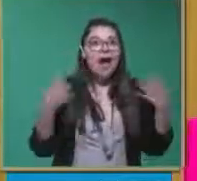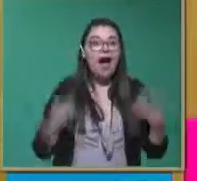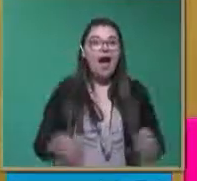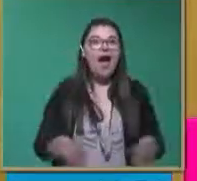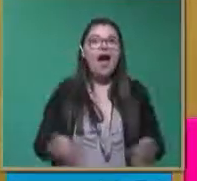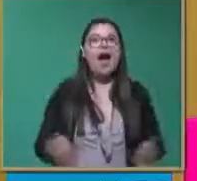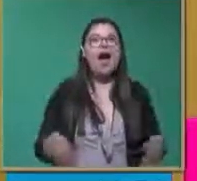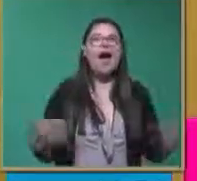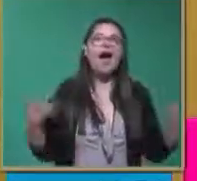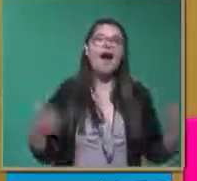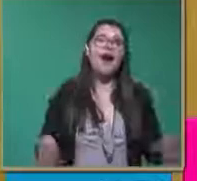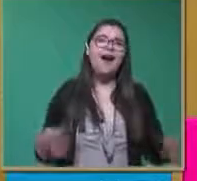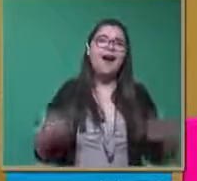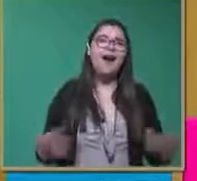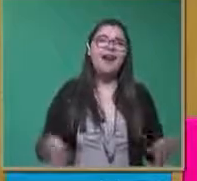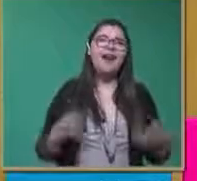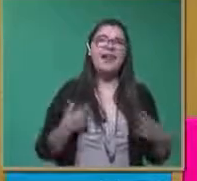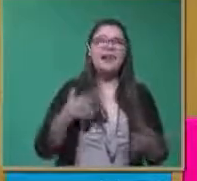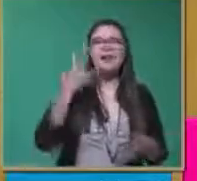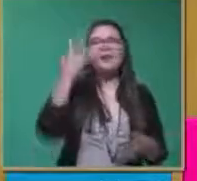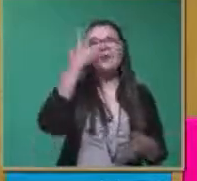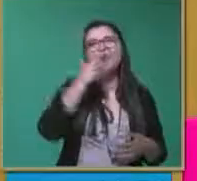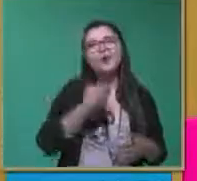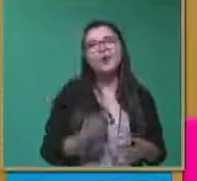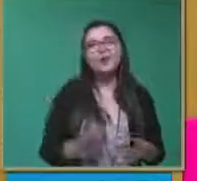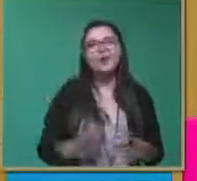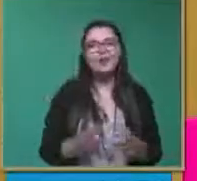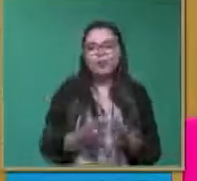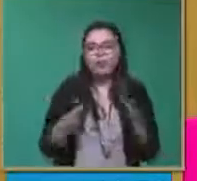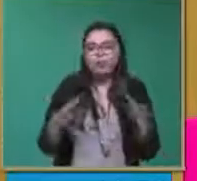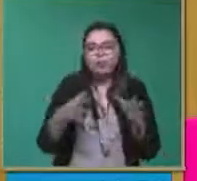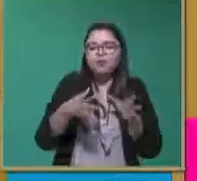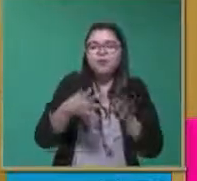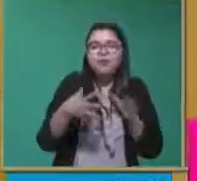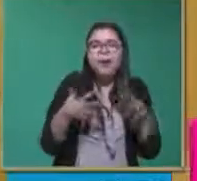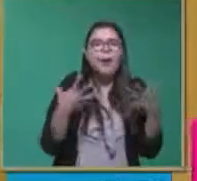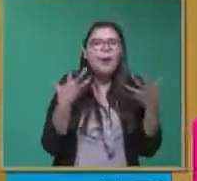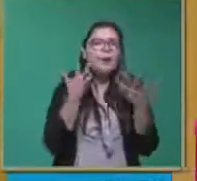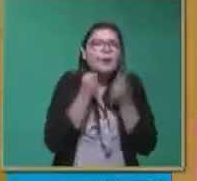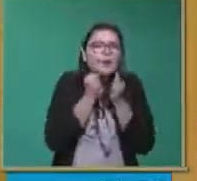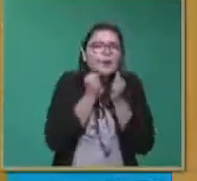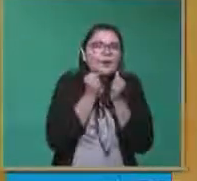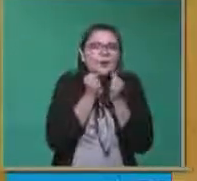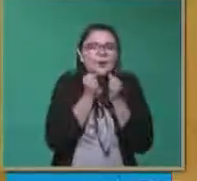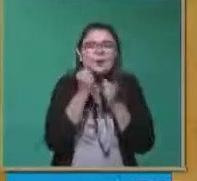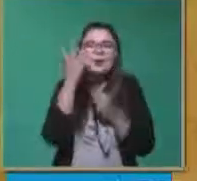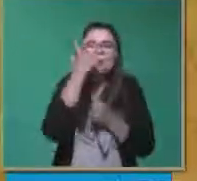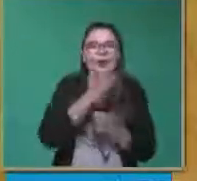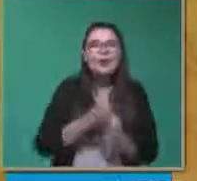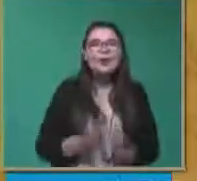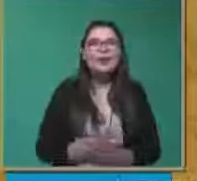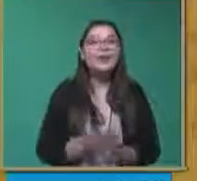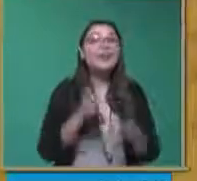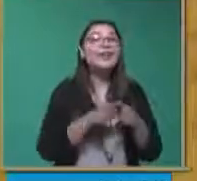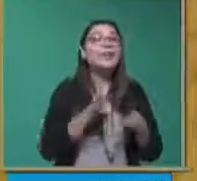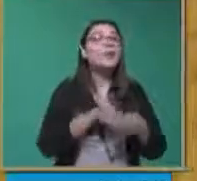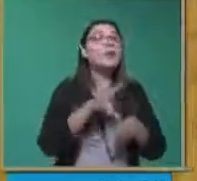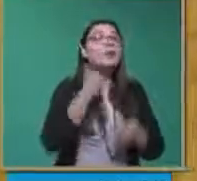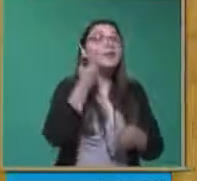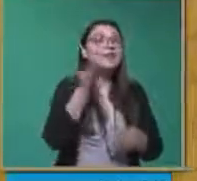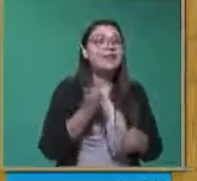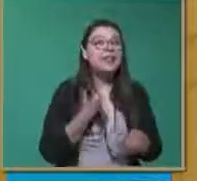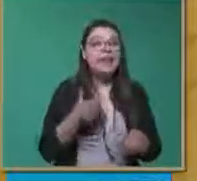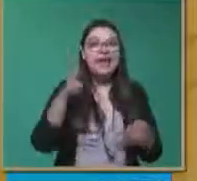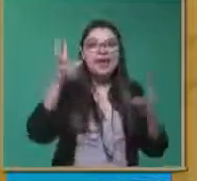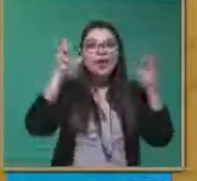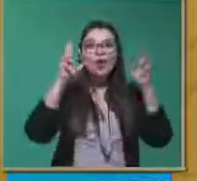¡Maestra, mira! ¡Wow! Conejito. ¡Qué hermosura, qué hermosura! A ver, ¿quién más quiere conejo? A ver, maestra, yo. Maestra, maestra, ¿tú